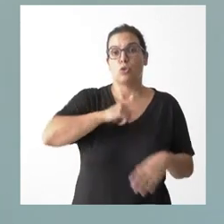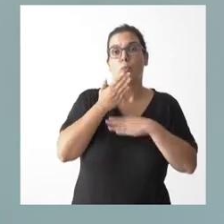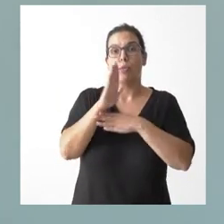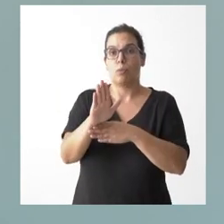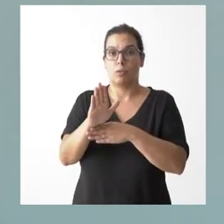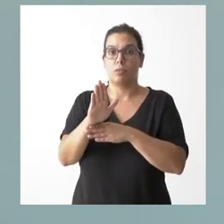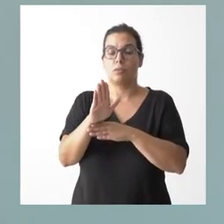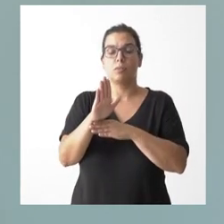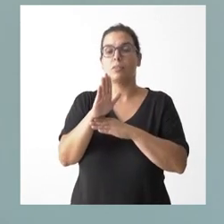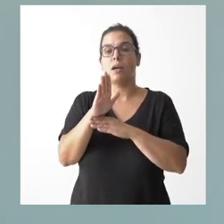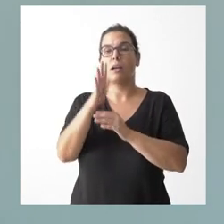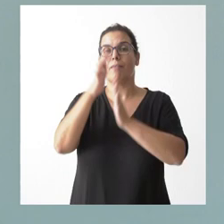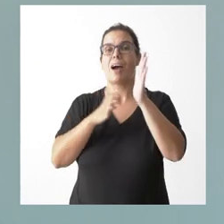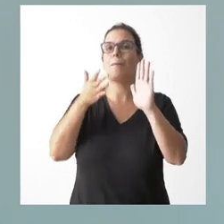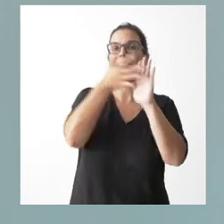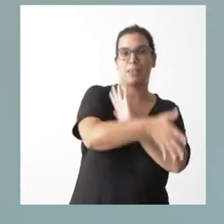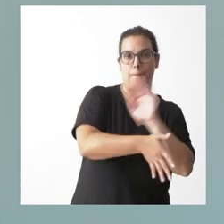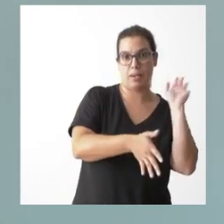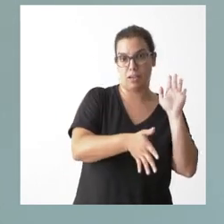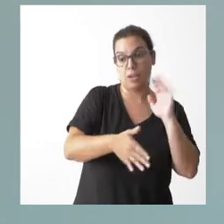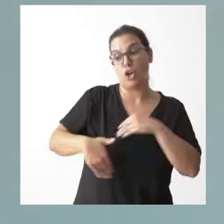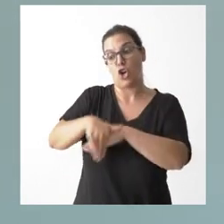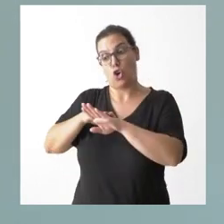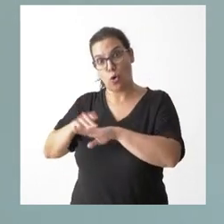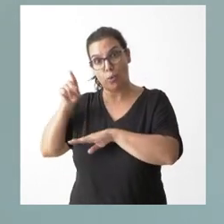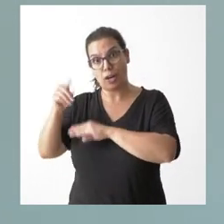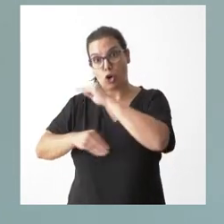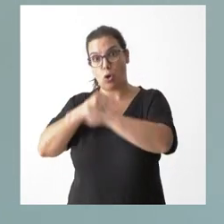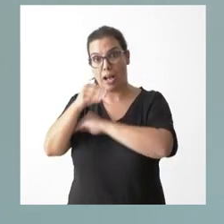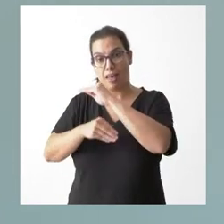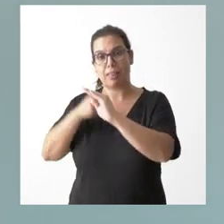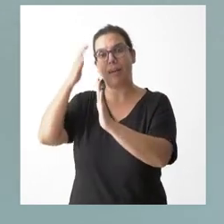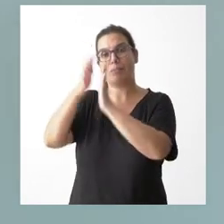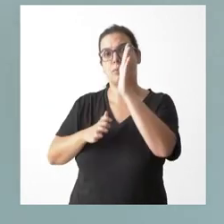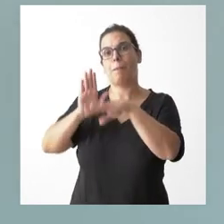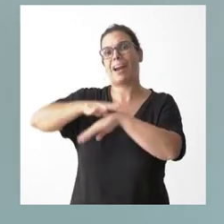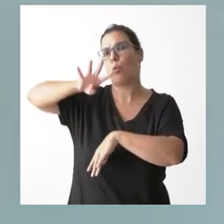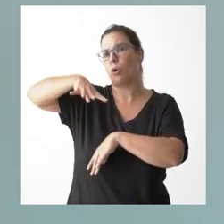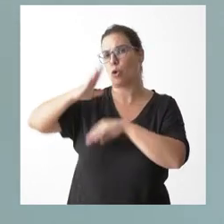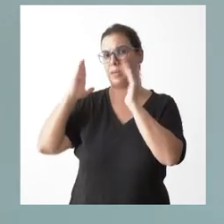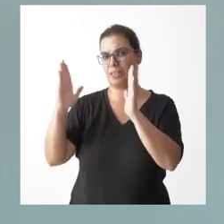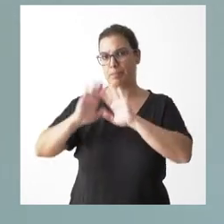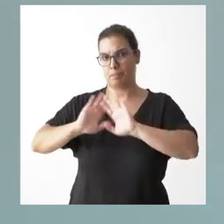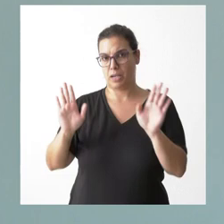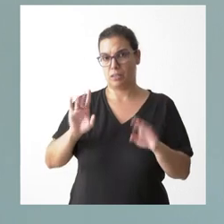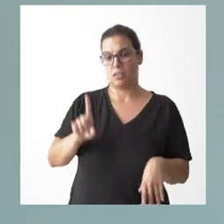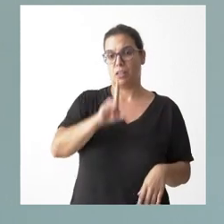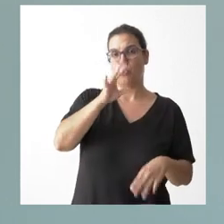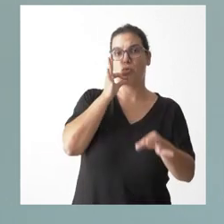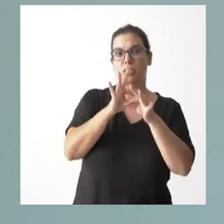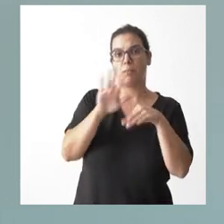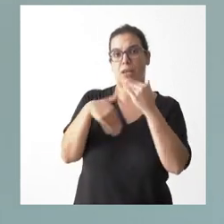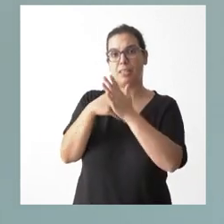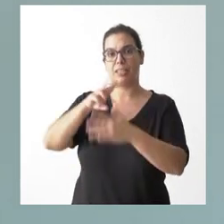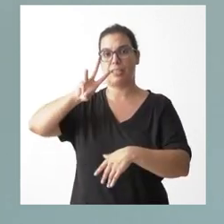rebaja para siempre. Y lo que se está hablando y lo que usted pregunta es una rebaja exclusiva por 4 meses, entre el 1 de septiembre y el